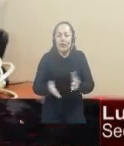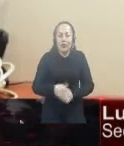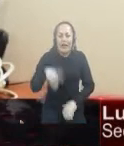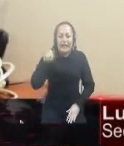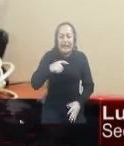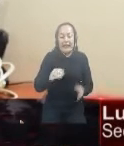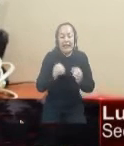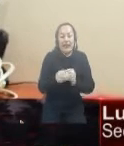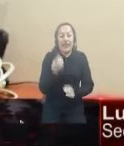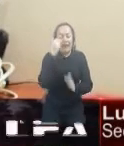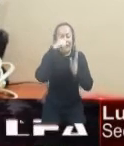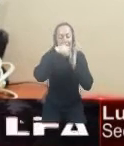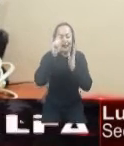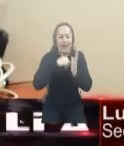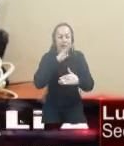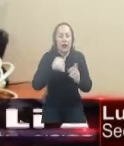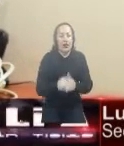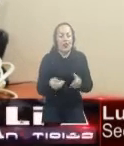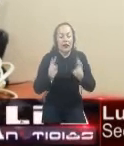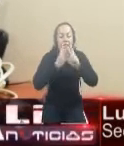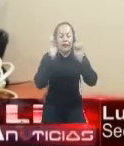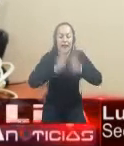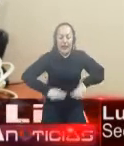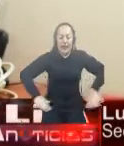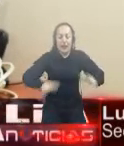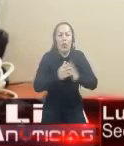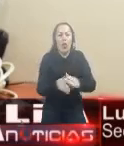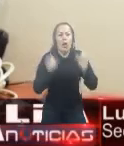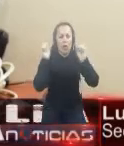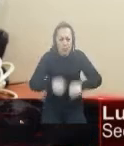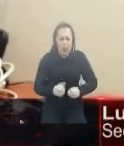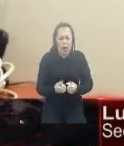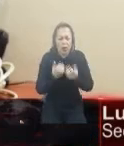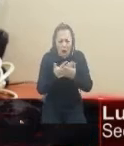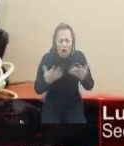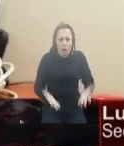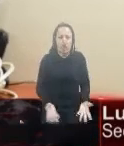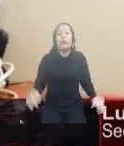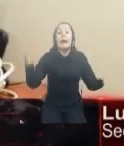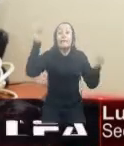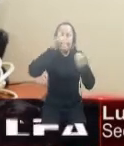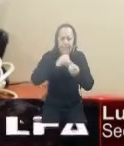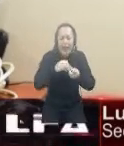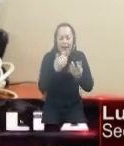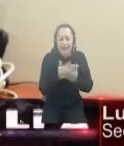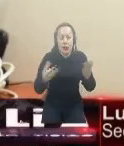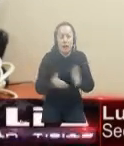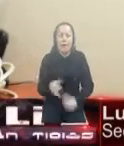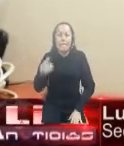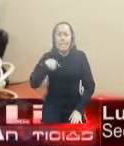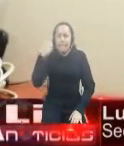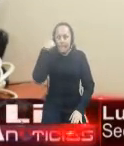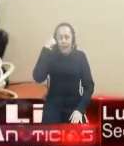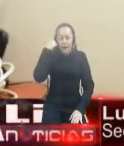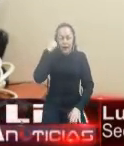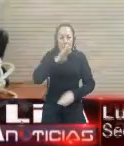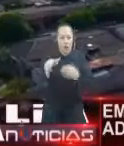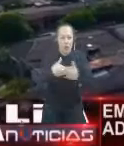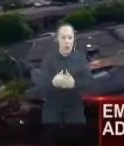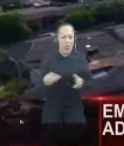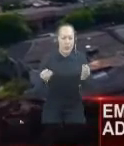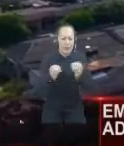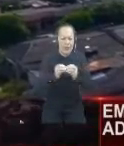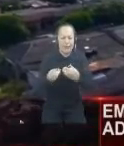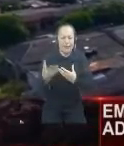que no se cumplían con el tema de predios, pero sí se pueden haber hecho cosas más. Pienso y pensamos también al